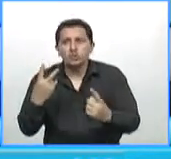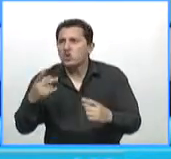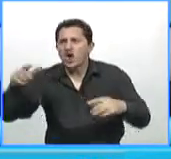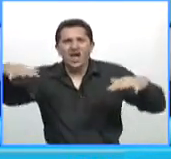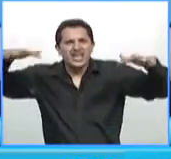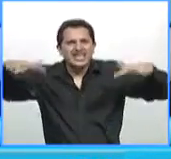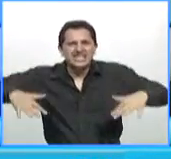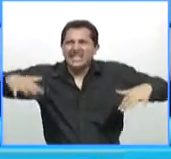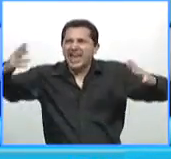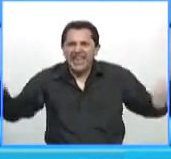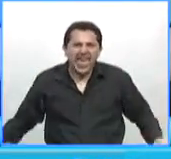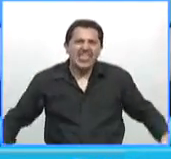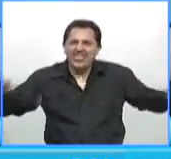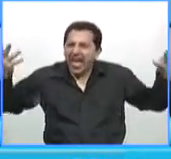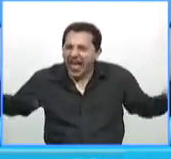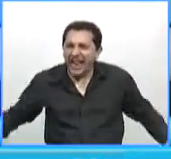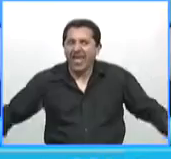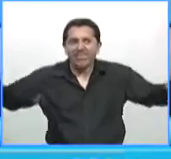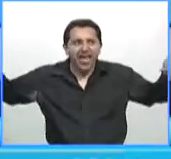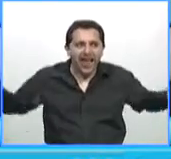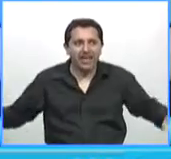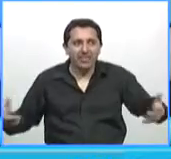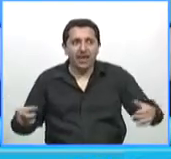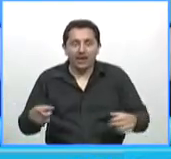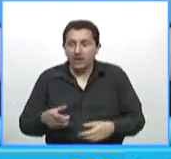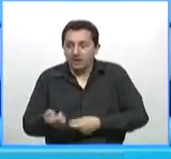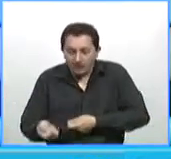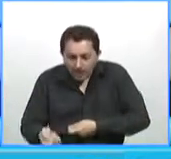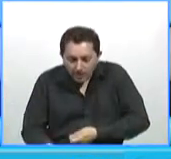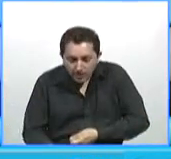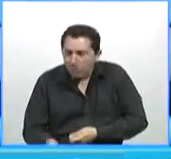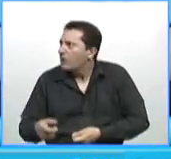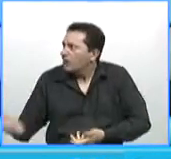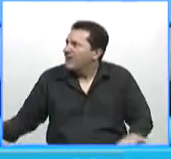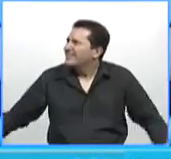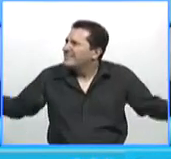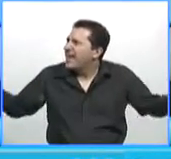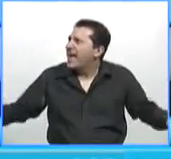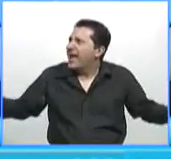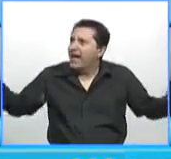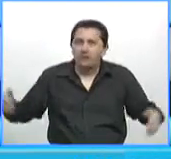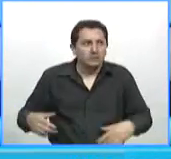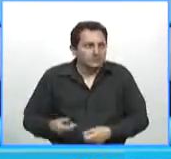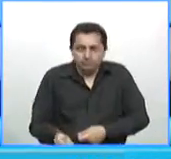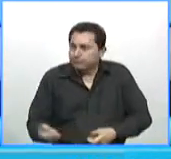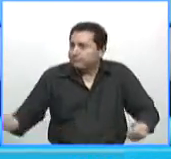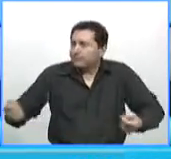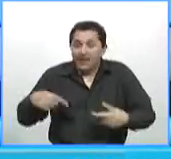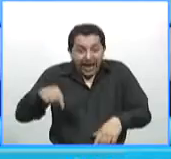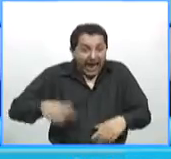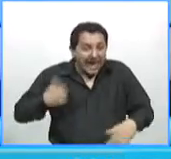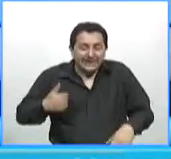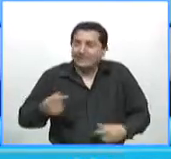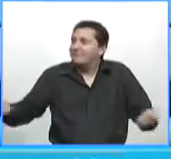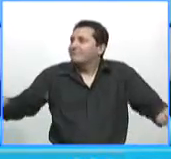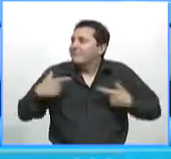a levantar, Con el plus encima de Rosario. Tal vez en ese momento que bajaste un poquito, te empiezan a levantar y decís, sí, estás en Argentina. Ahí